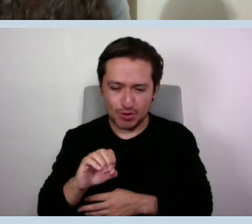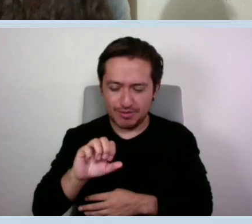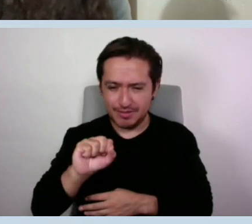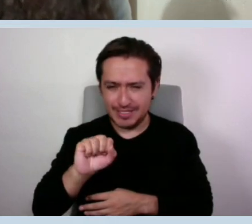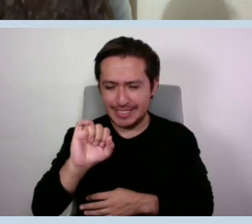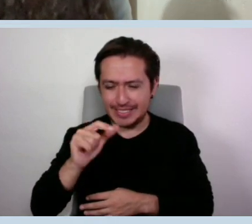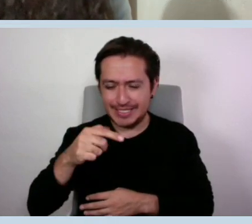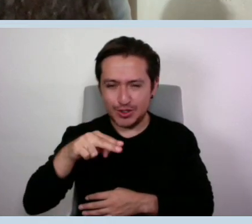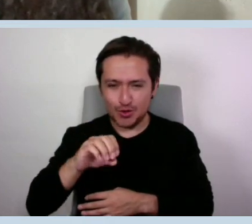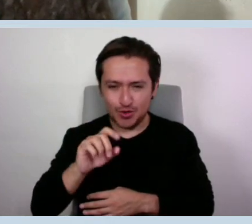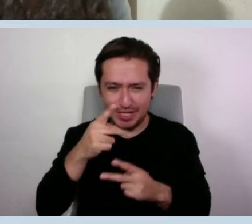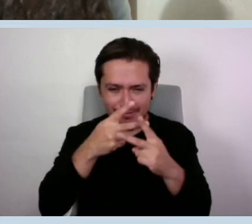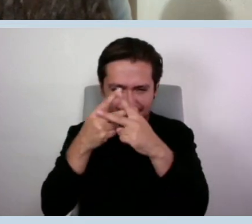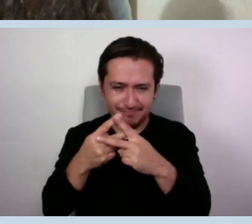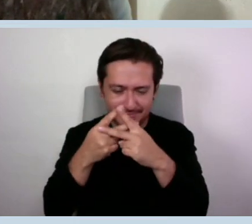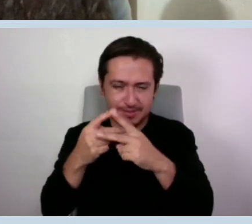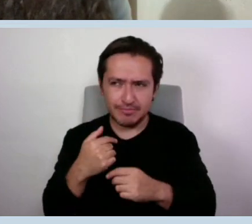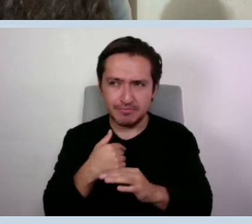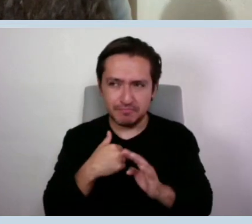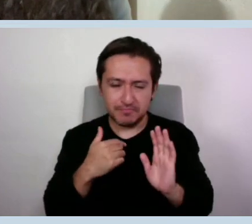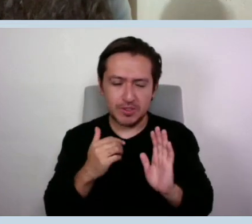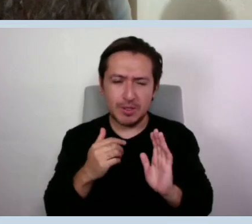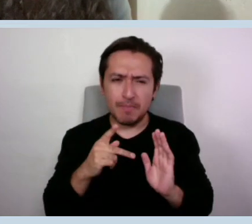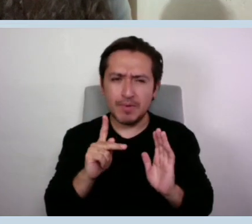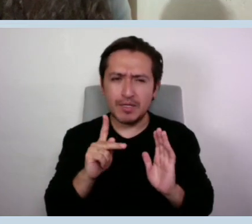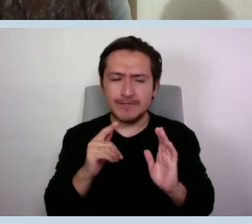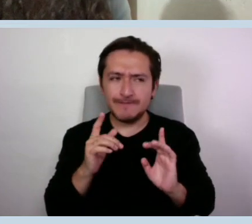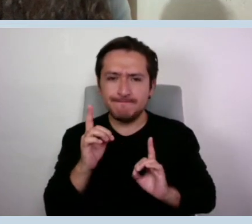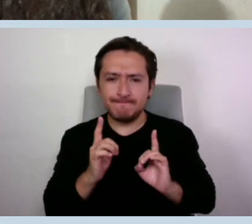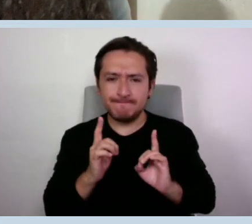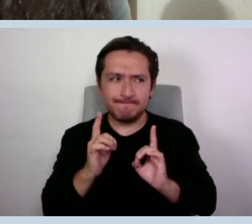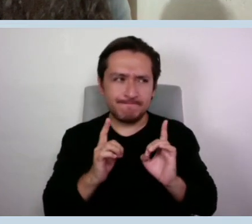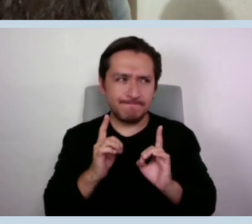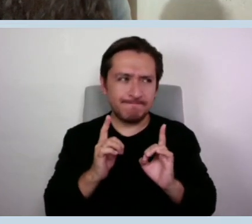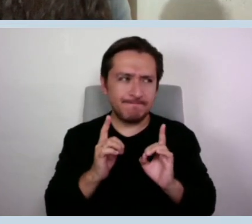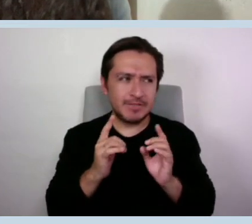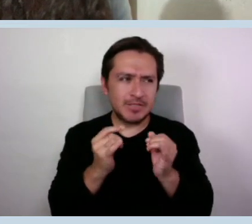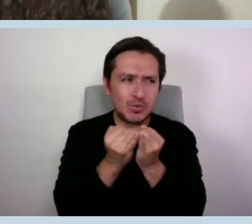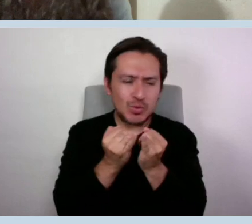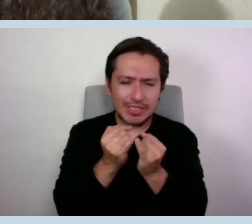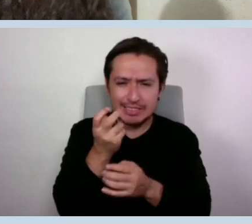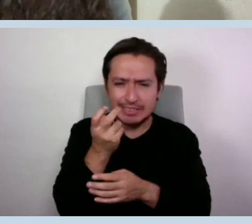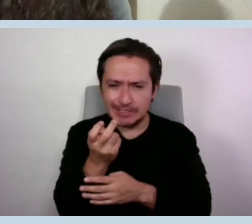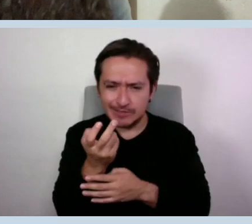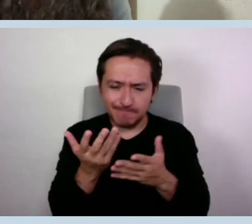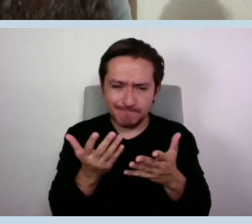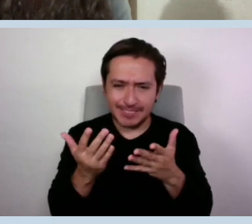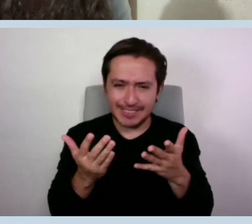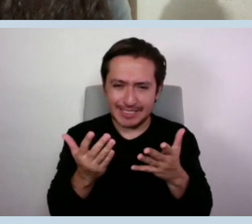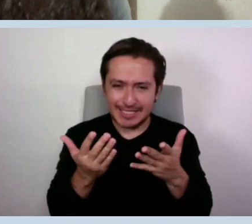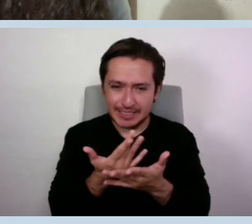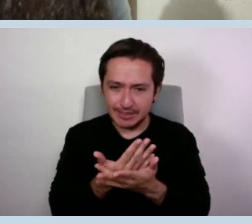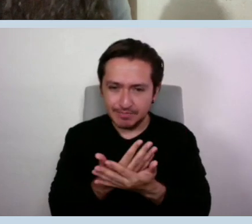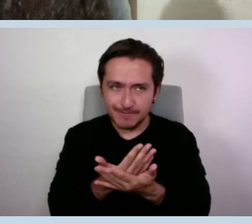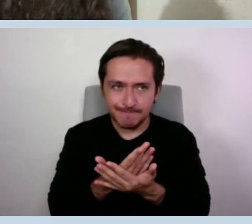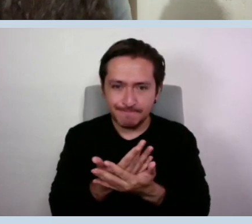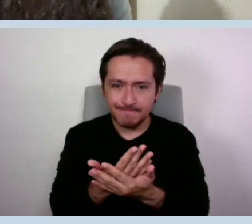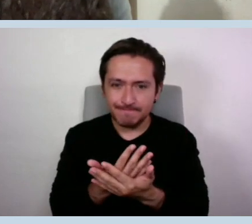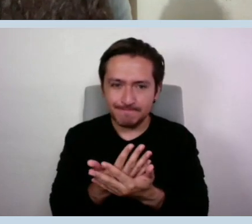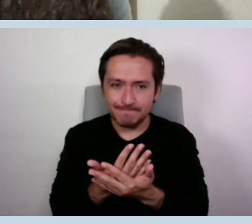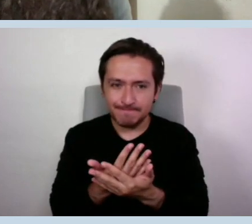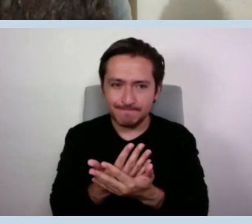incertidumbre pero también Dentro de este inter decidimos que había